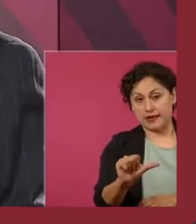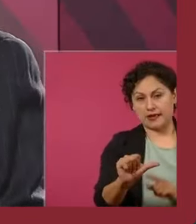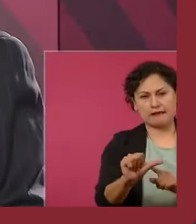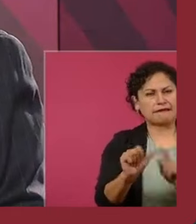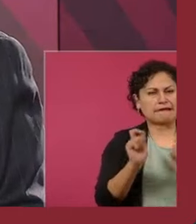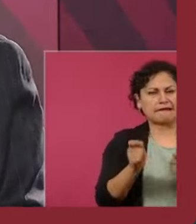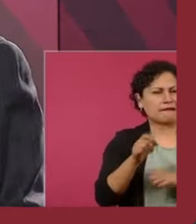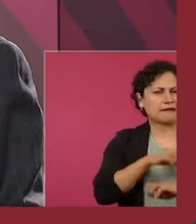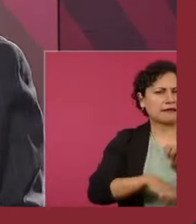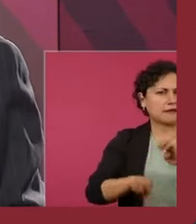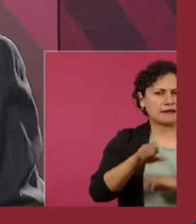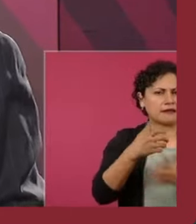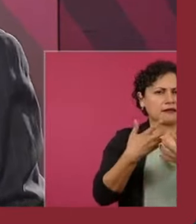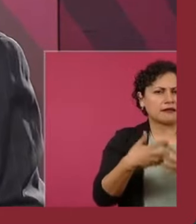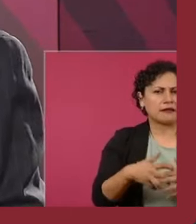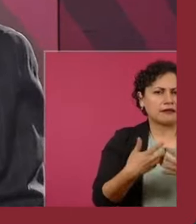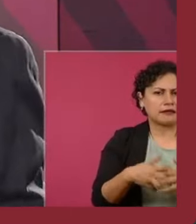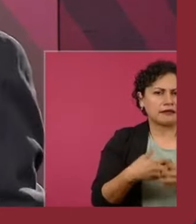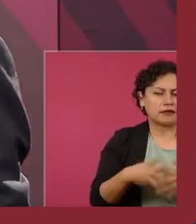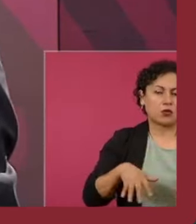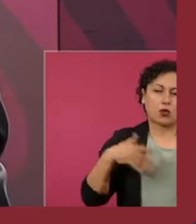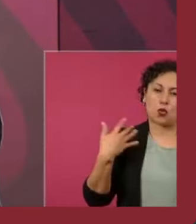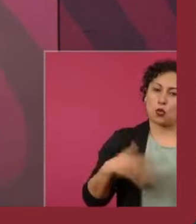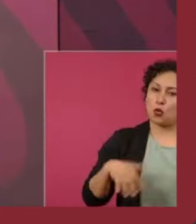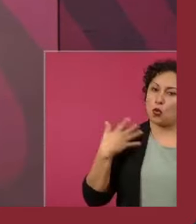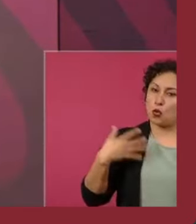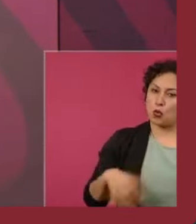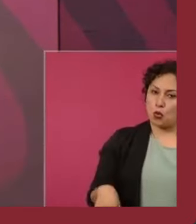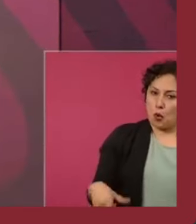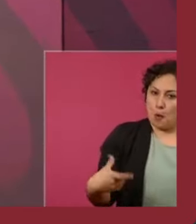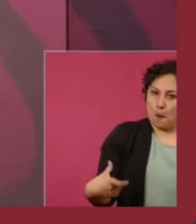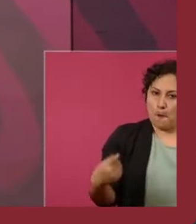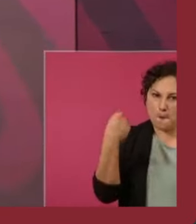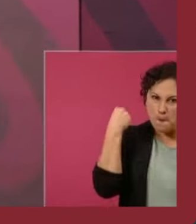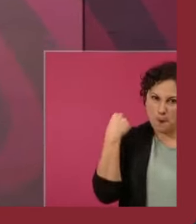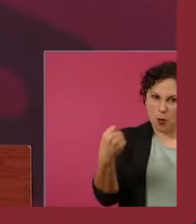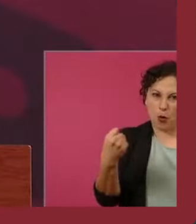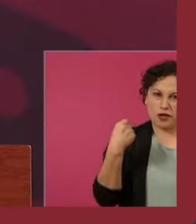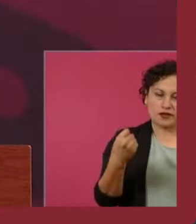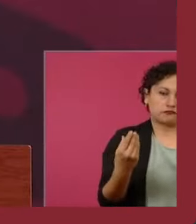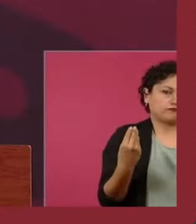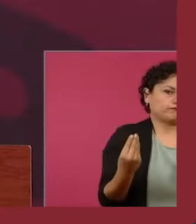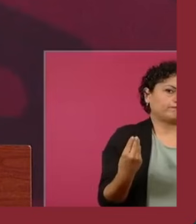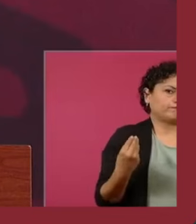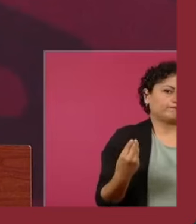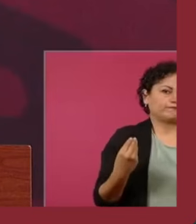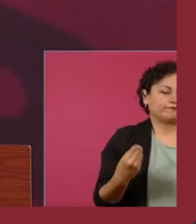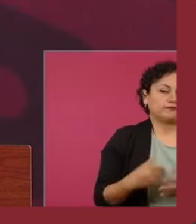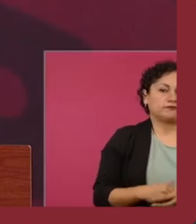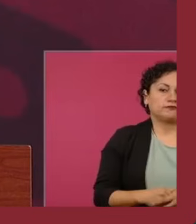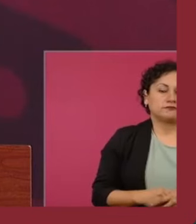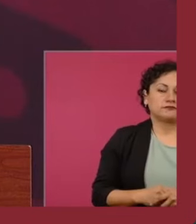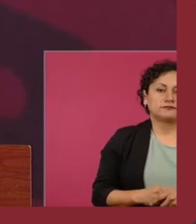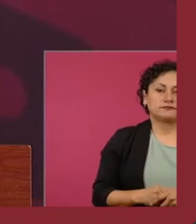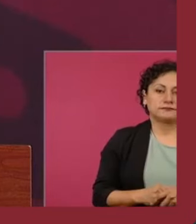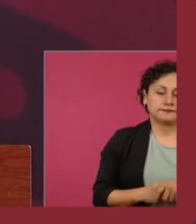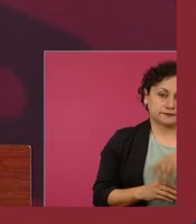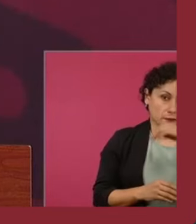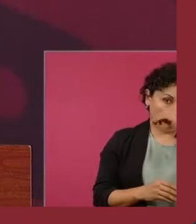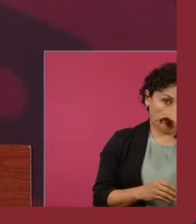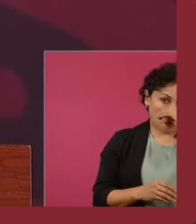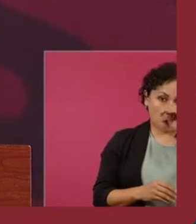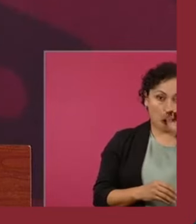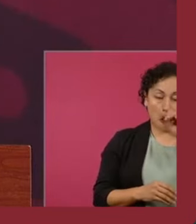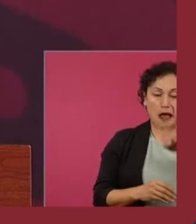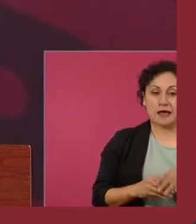federal no permitirá la devastación de nuestro territorio nacional a cambio de inversiones. El presidente López Obrador ha dejado claro que